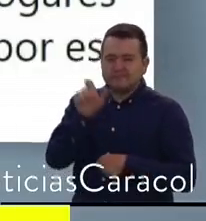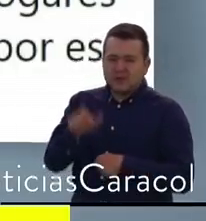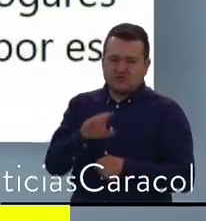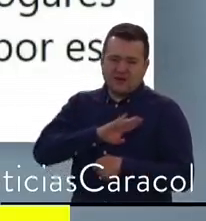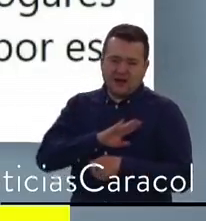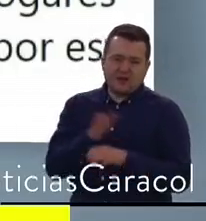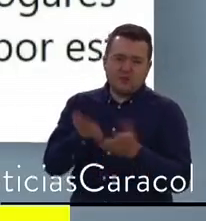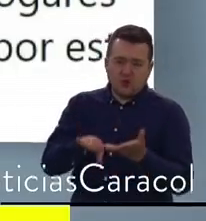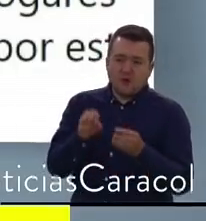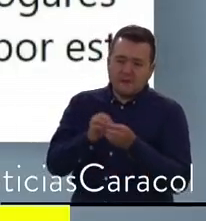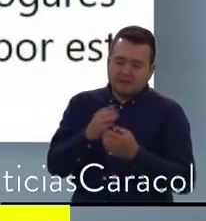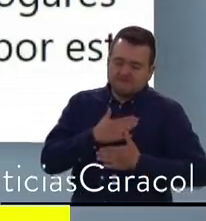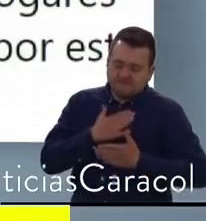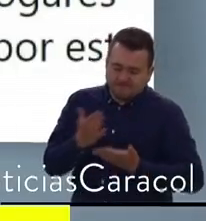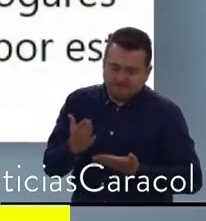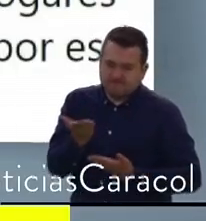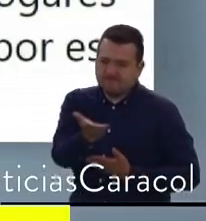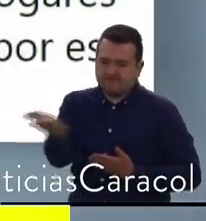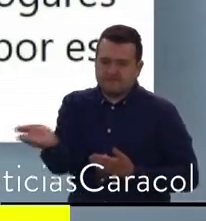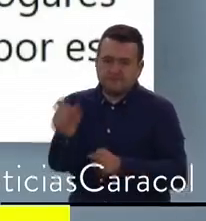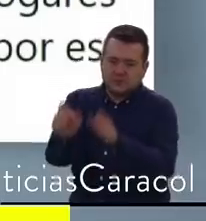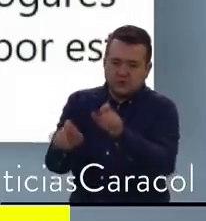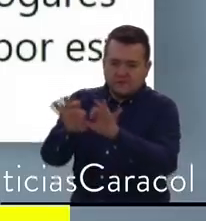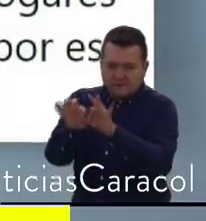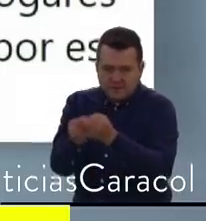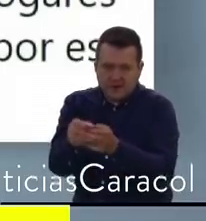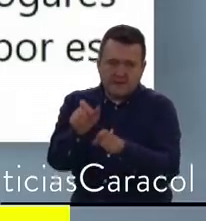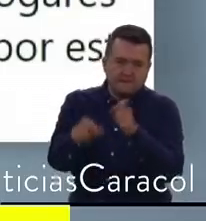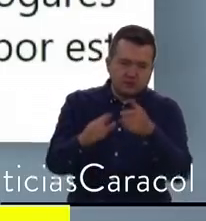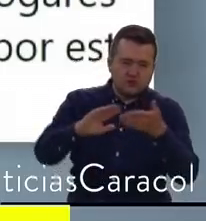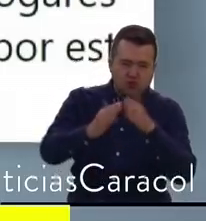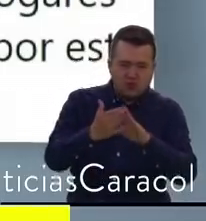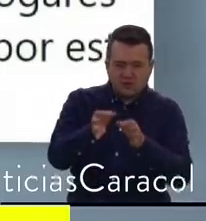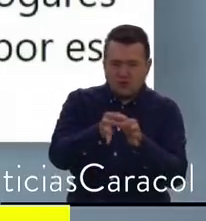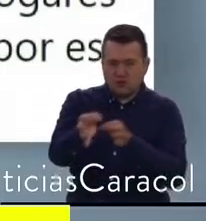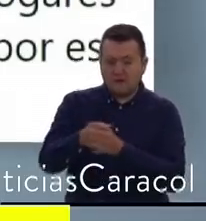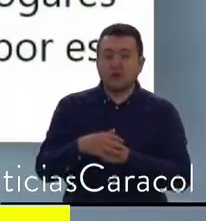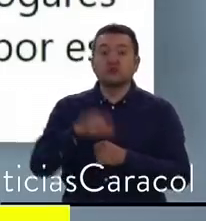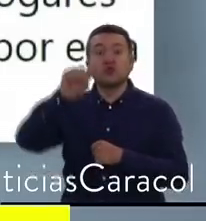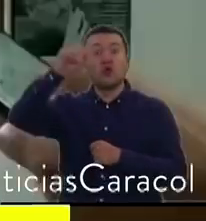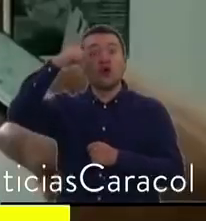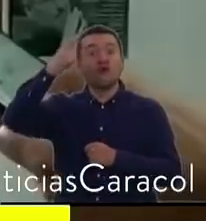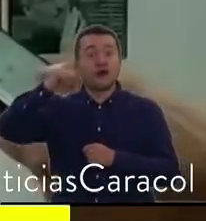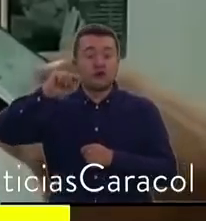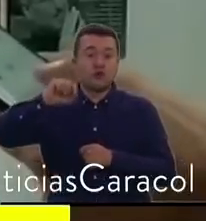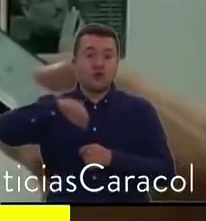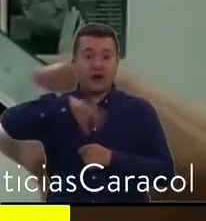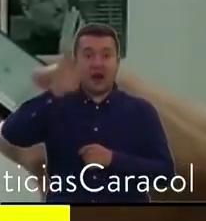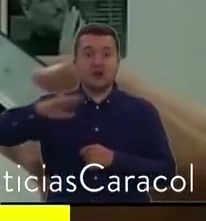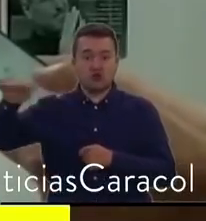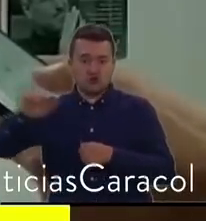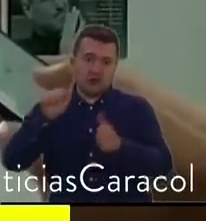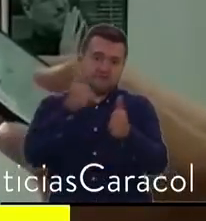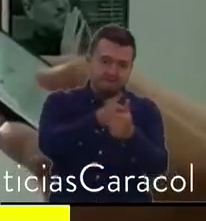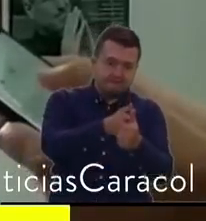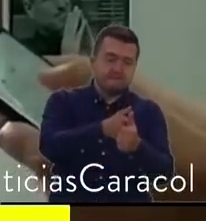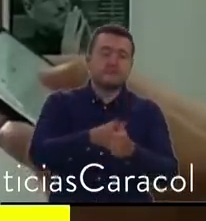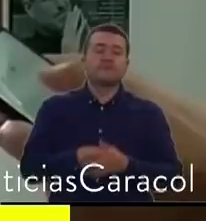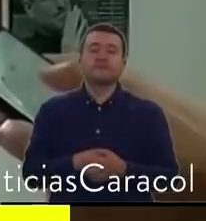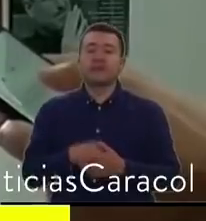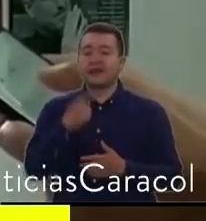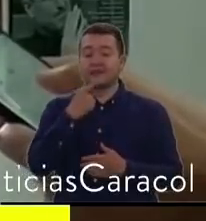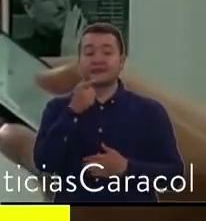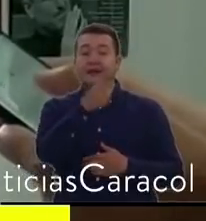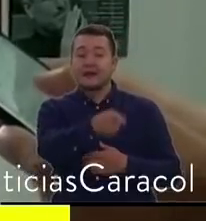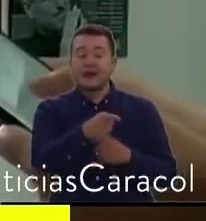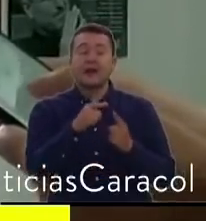la comunidad. El gobierno de Antioquia se encuentra en el municipio acompañando a sus familiares. Miguel Ángel gobernó con Guillermo